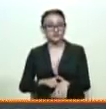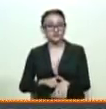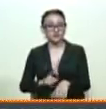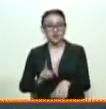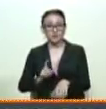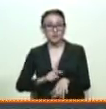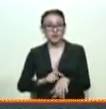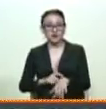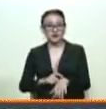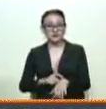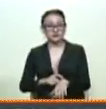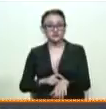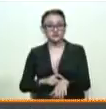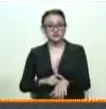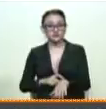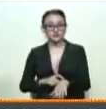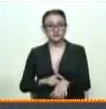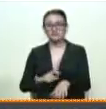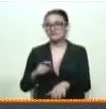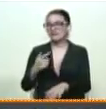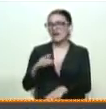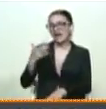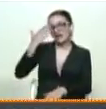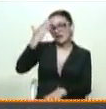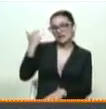en actitudes ambiguas.